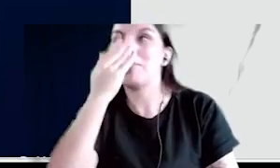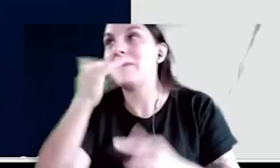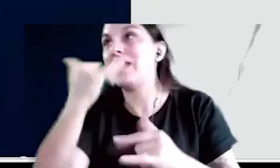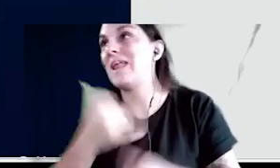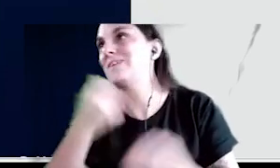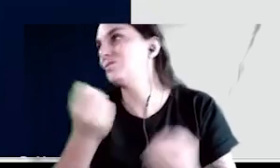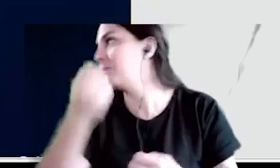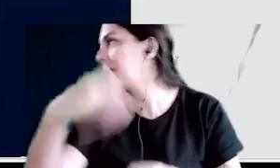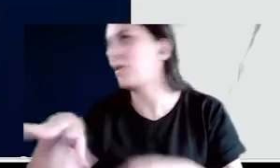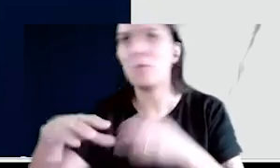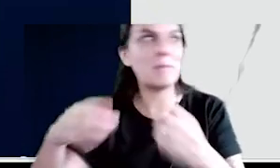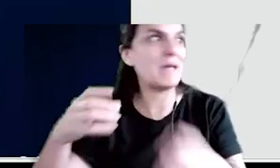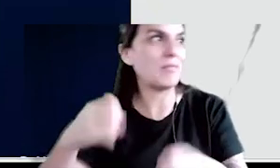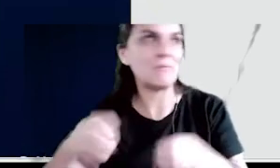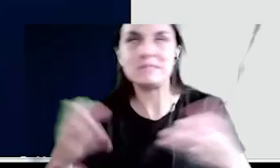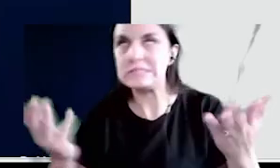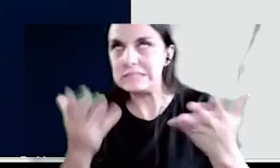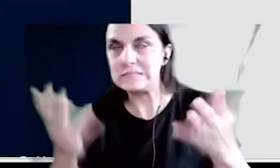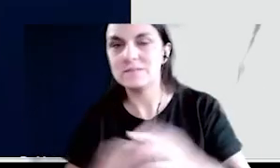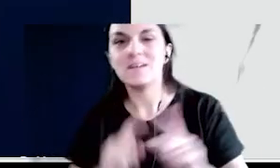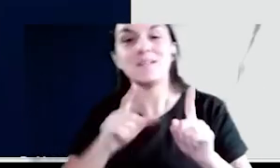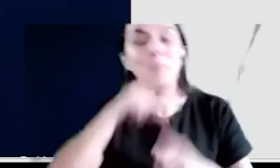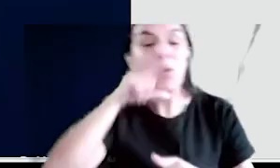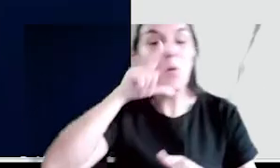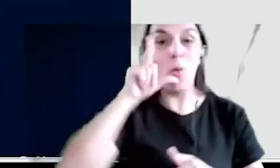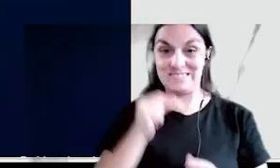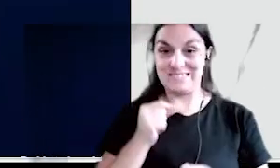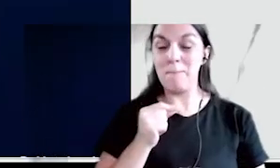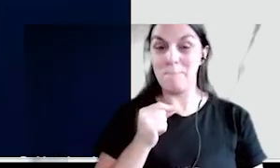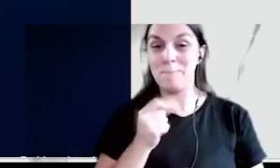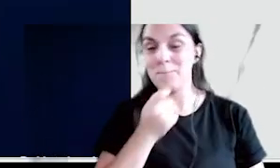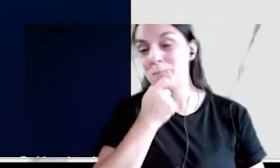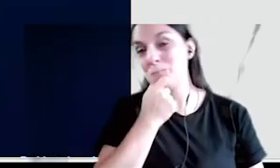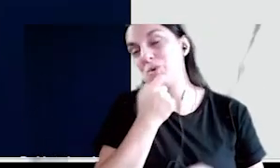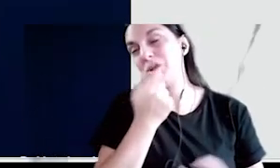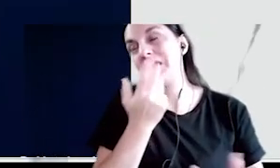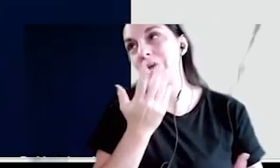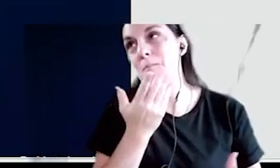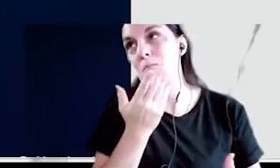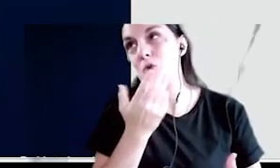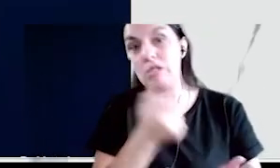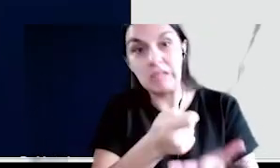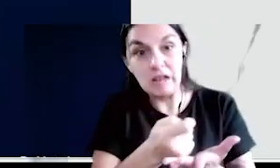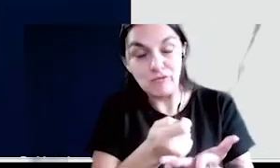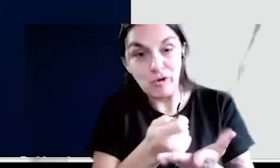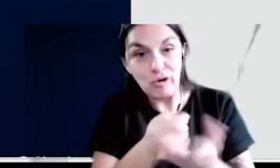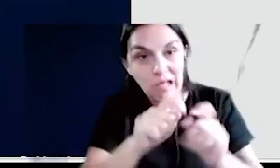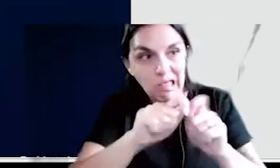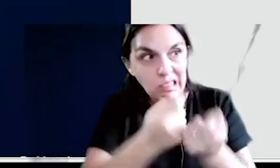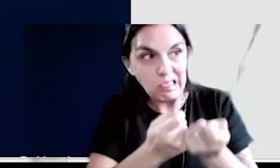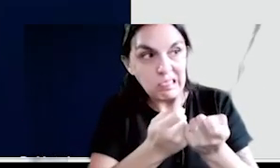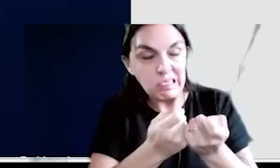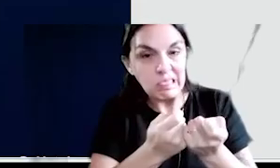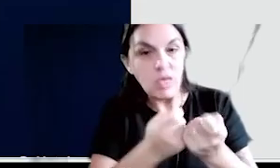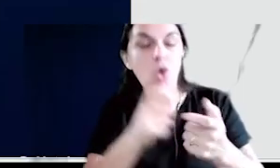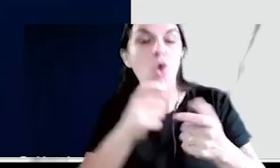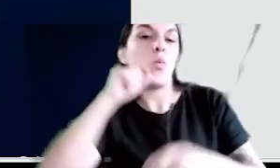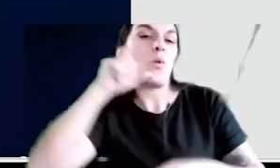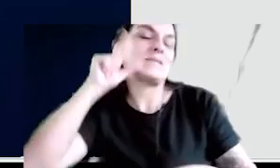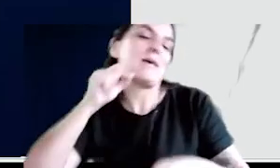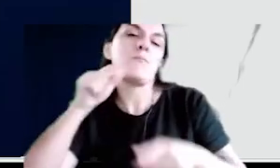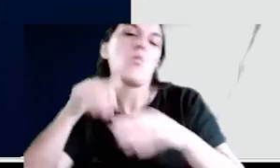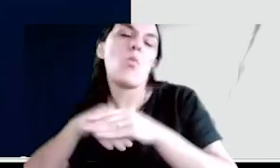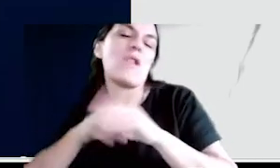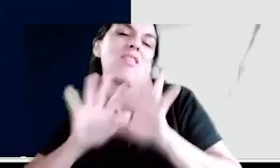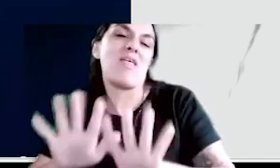dejas. Además, Así el que, WhatsApp, ustedes piensen que si ustedes por algún motivo se les rompe el teléfono, pueden restaurar el WhatsApp. Entonces yo tengo